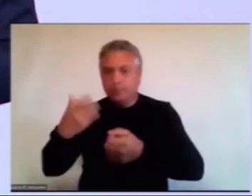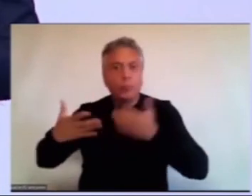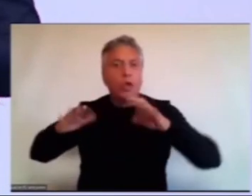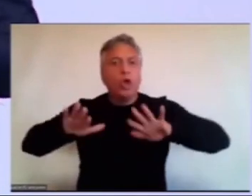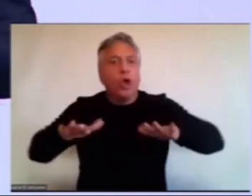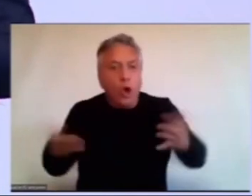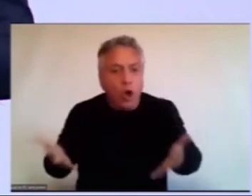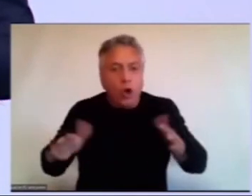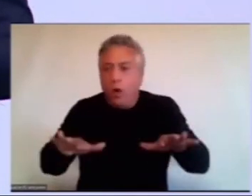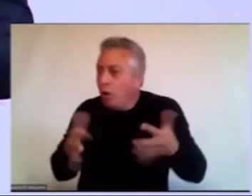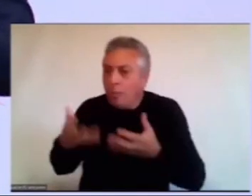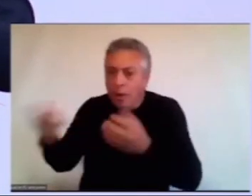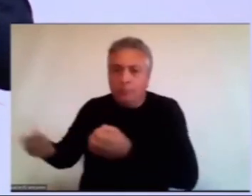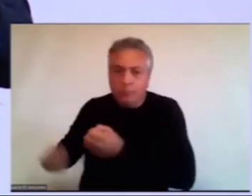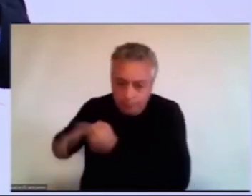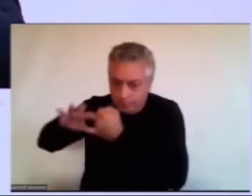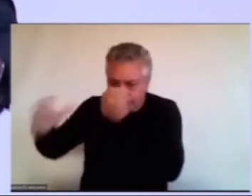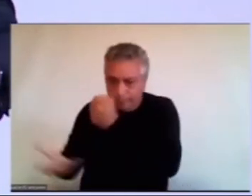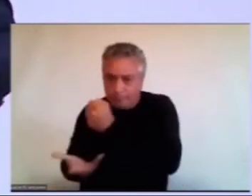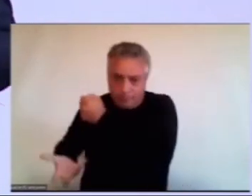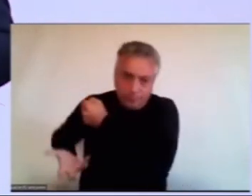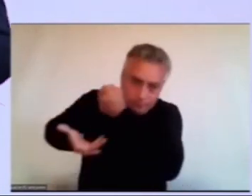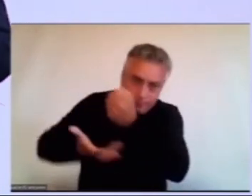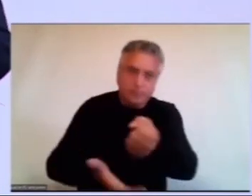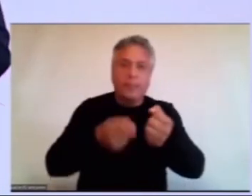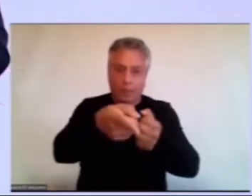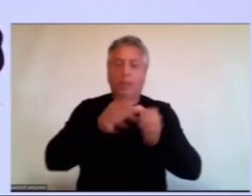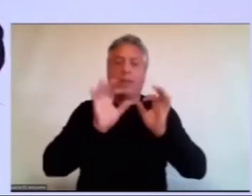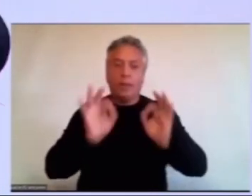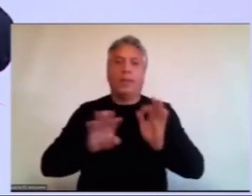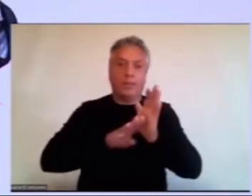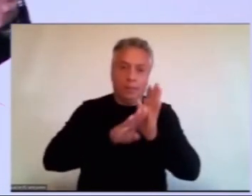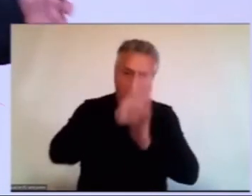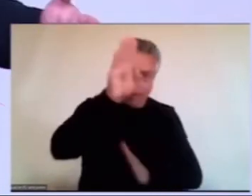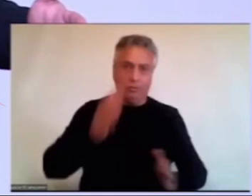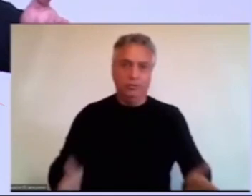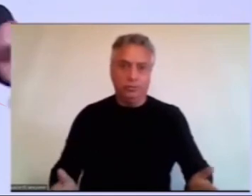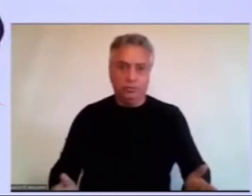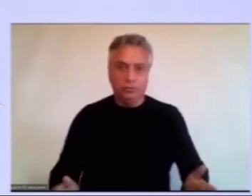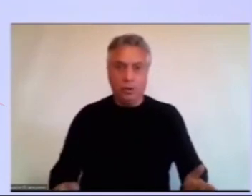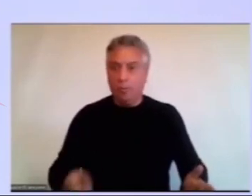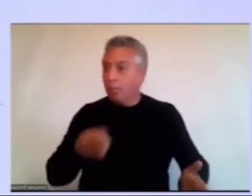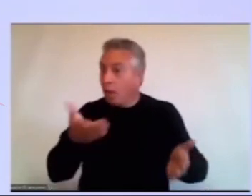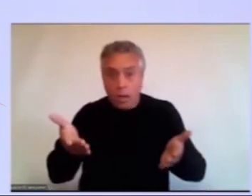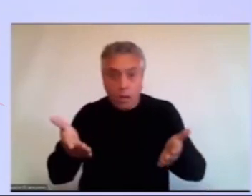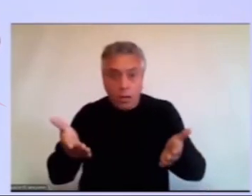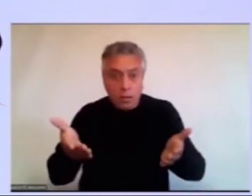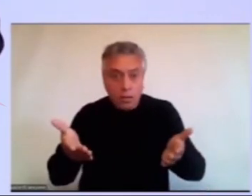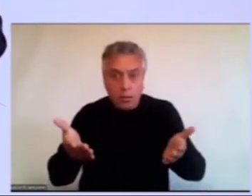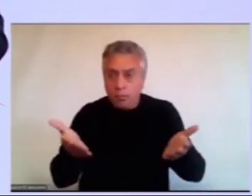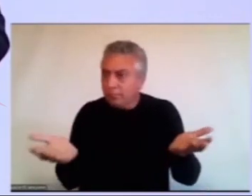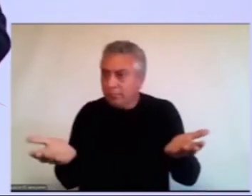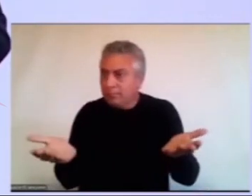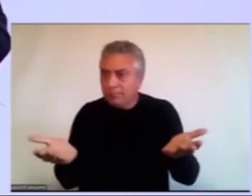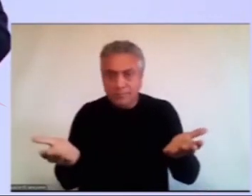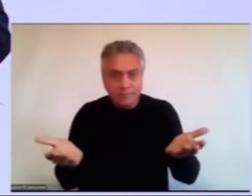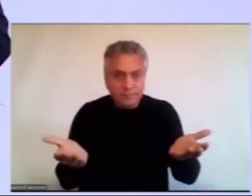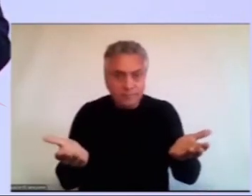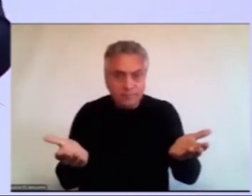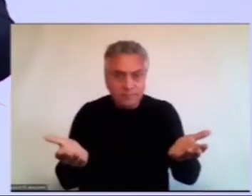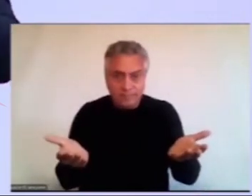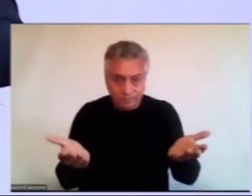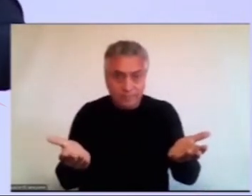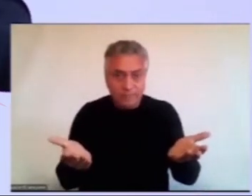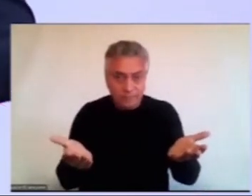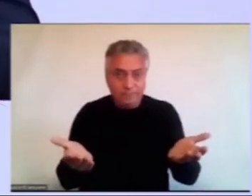pero siguen siendo limitadas las respuestas concretas para ese financiamiento y